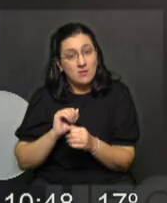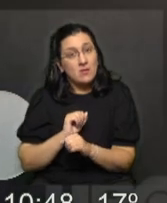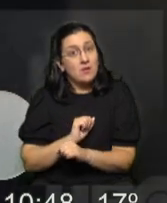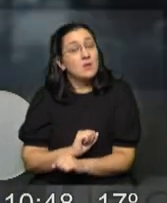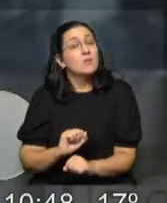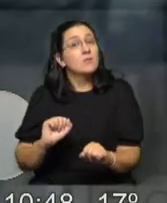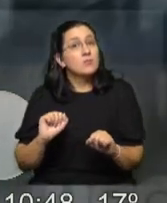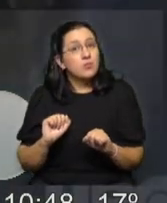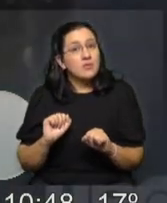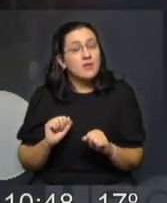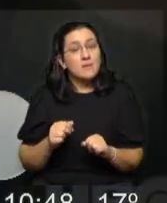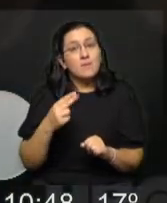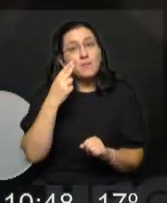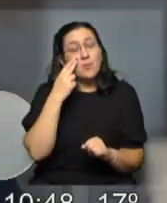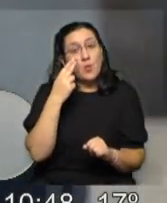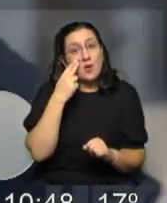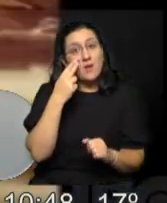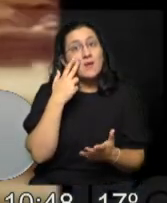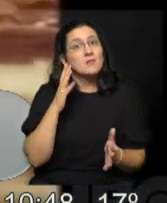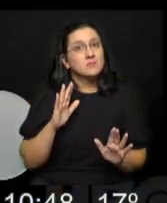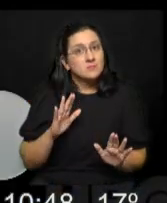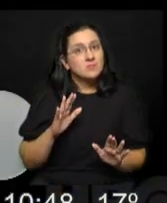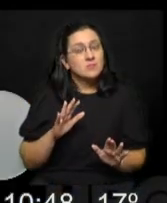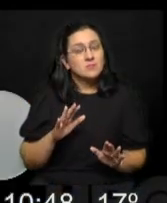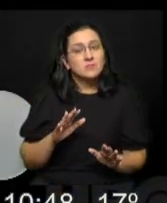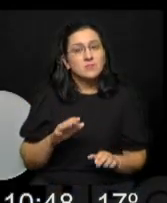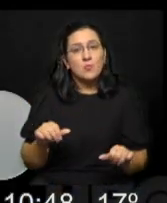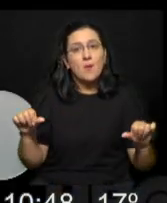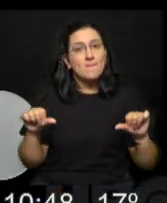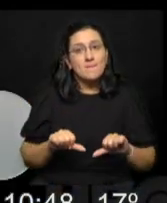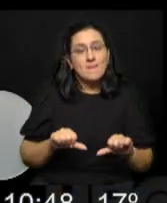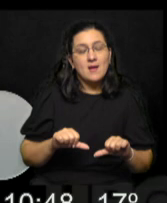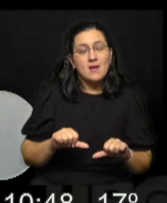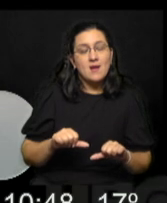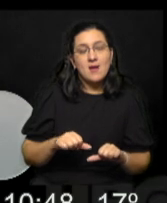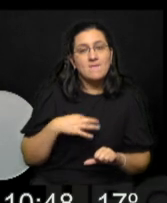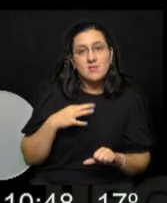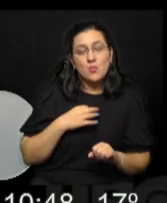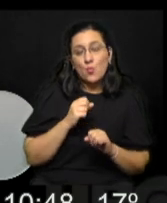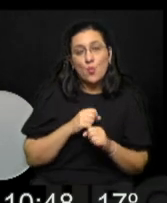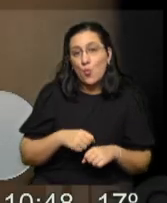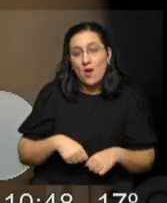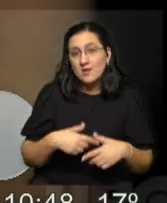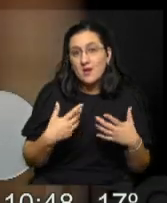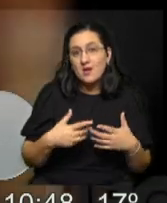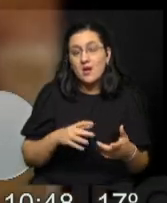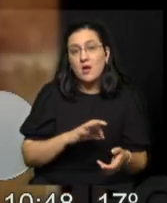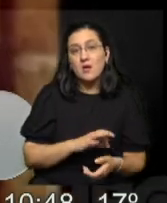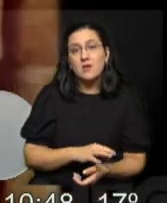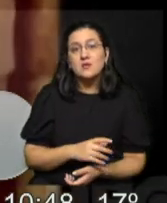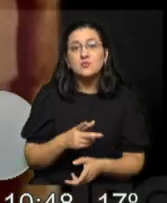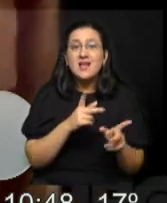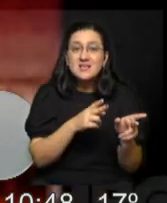desde arruinar vida de cualquiera o hasta elegir presidentes. Una serie muy,